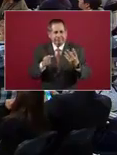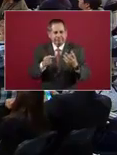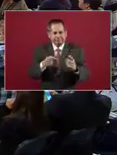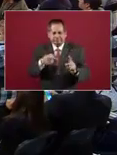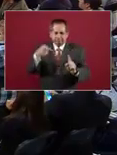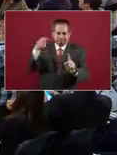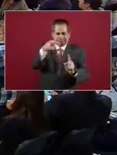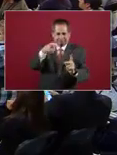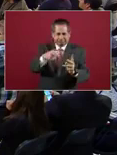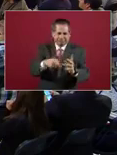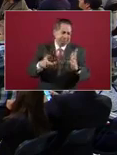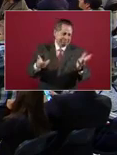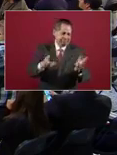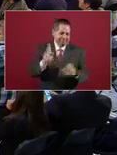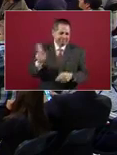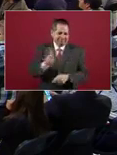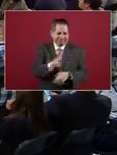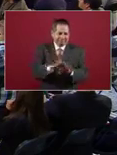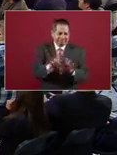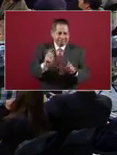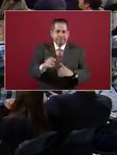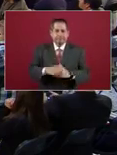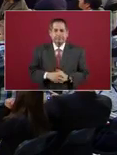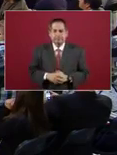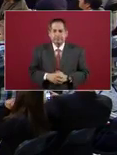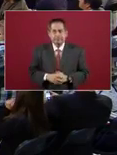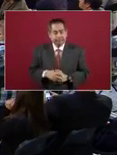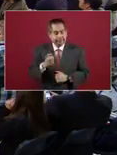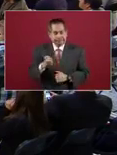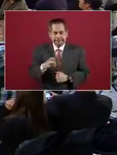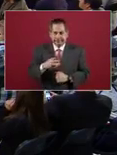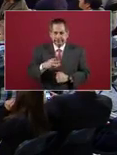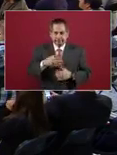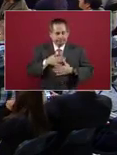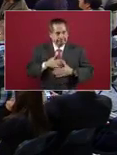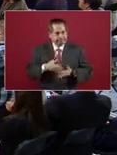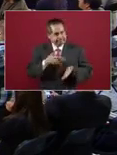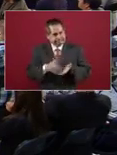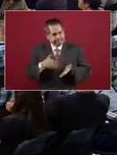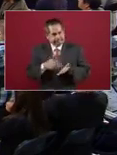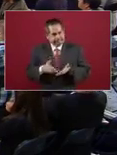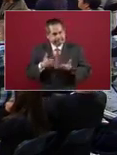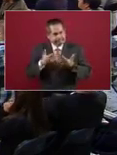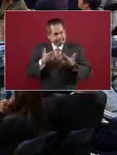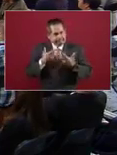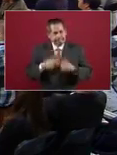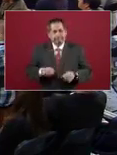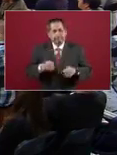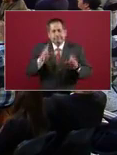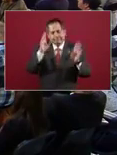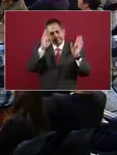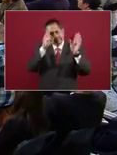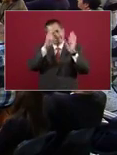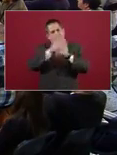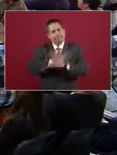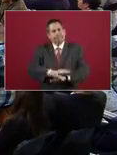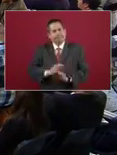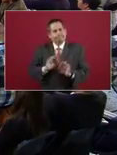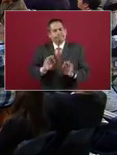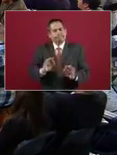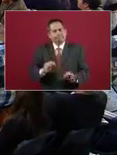en el mero centro. Bueno, y así saca uno también, se relaja,